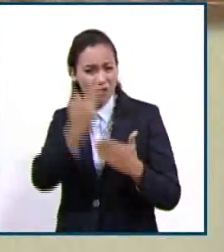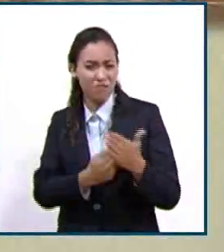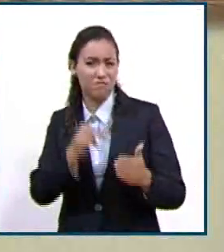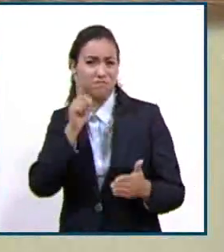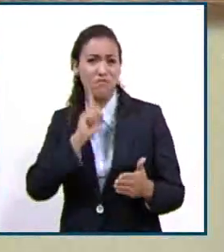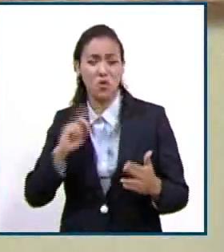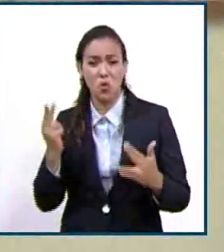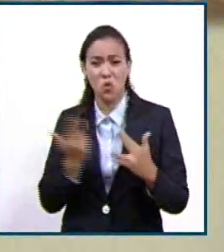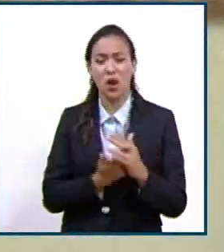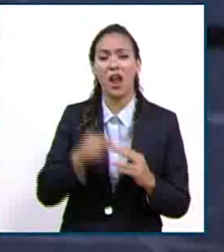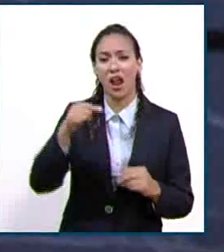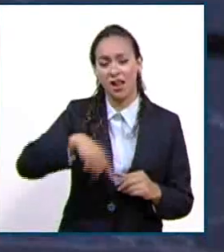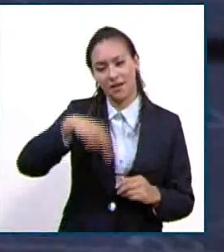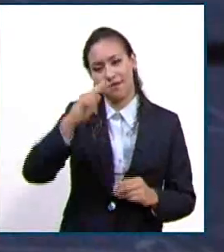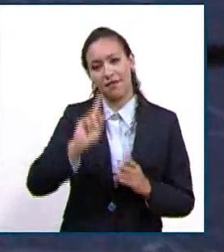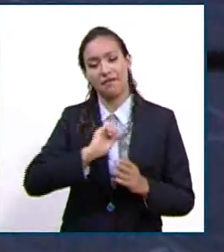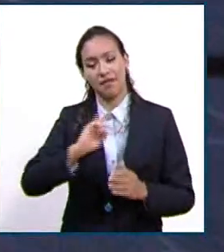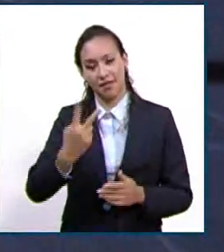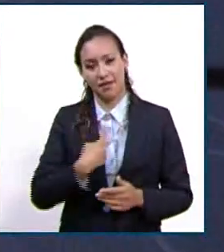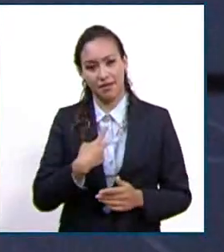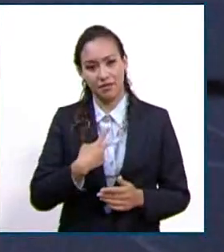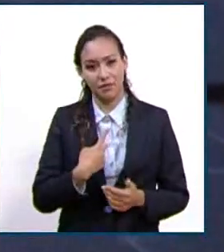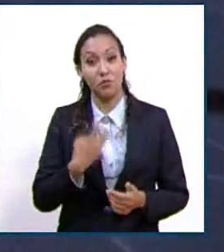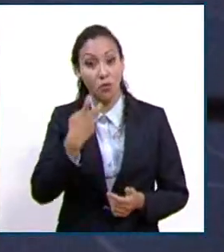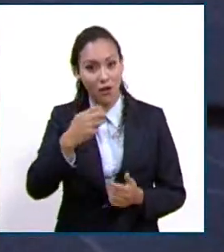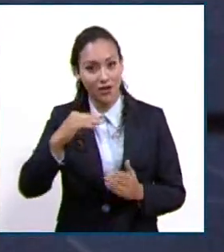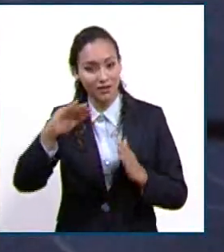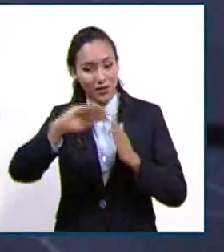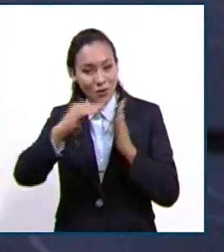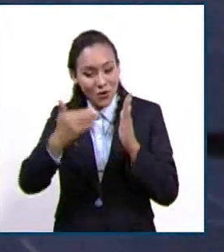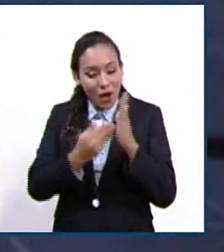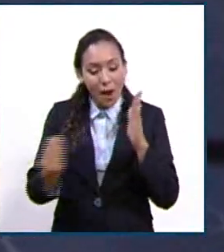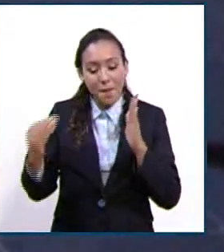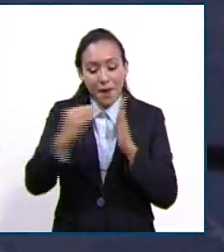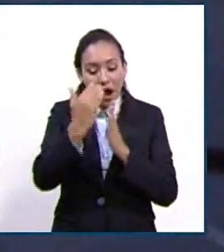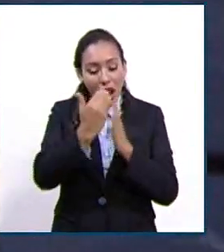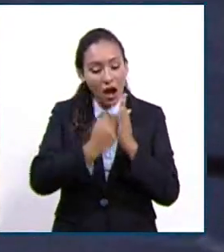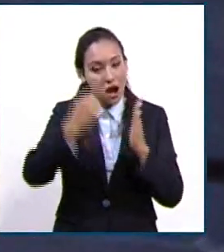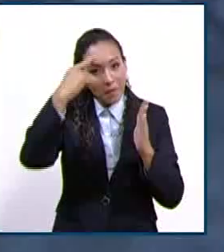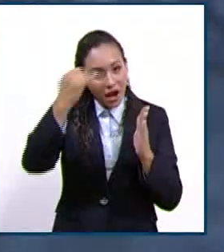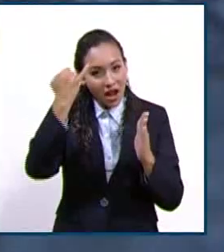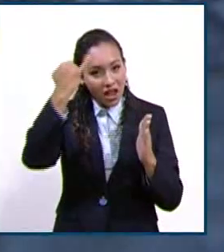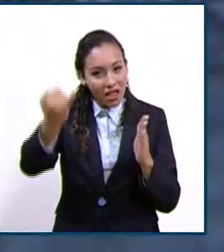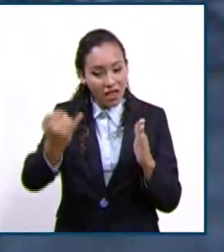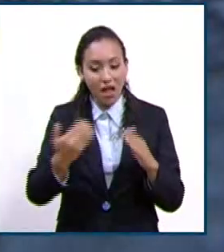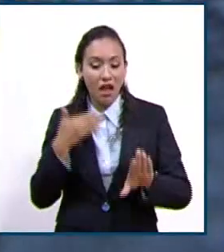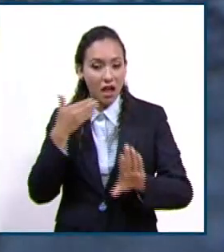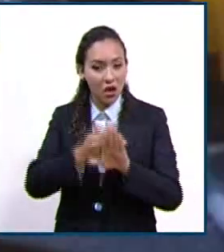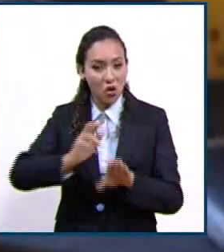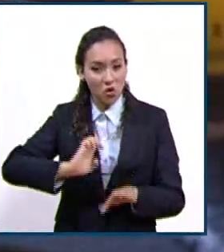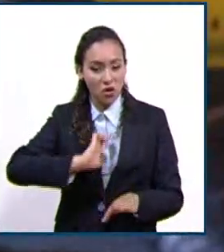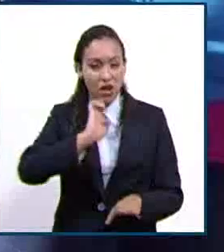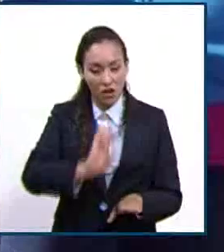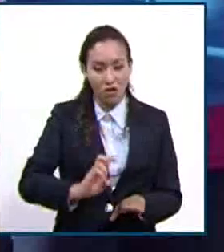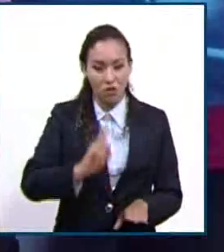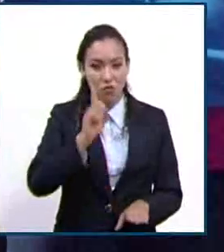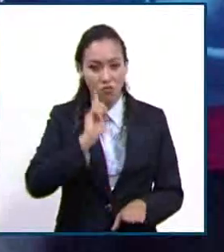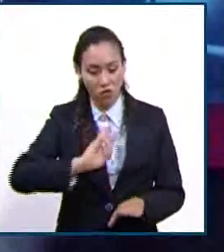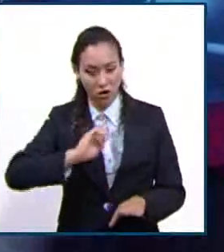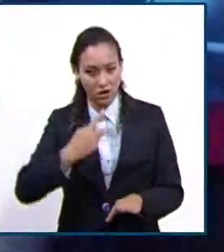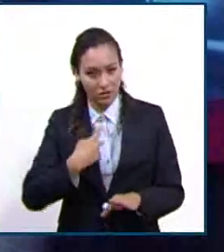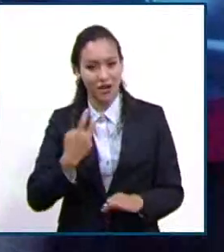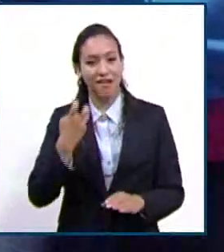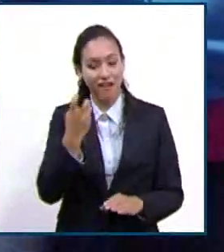mujeres trans, lo que obliga a diseñar estrategias que permitan romper con la violencia y discriminación estructural de la que